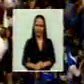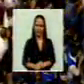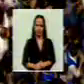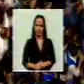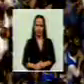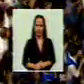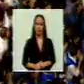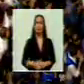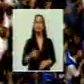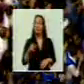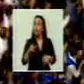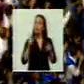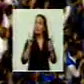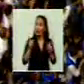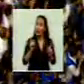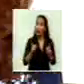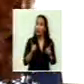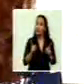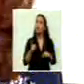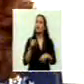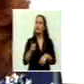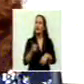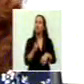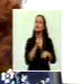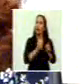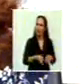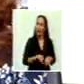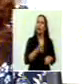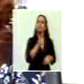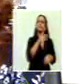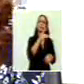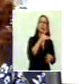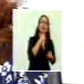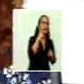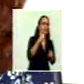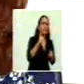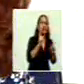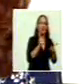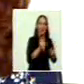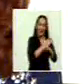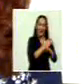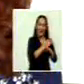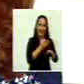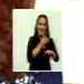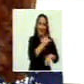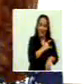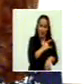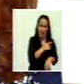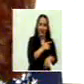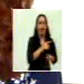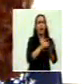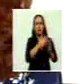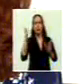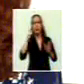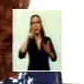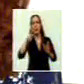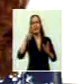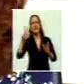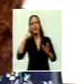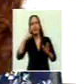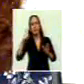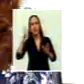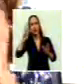Y los docentes pre-universitarios también, de 14.000 docentes pre-universitarios a 23.800 un 60